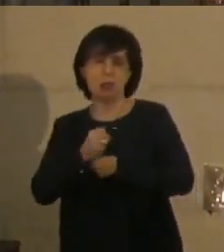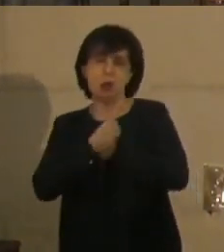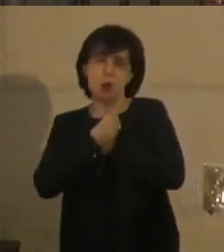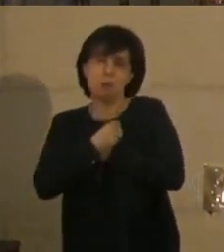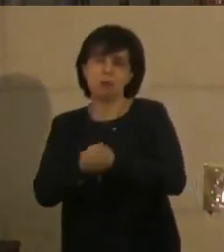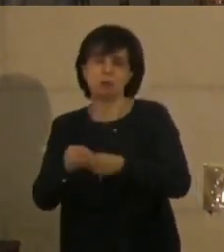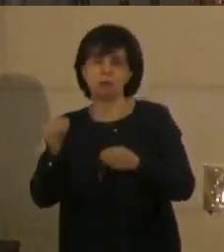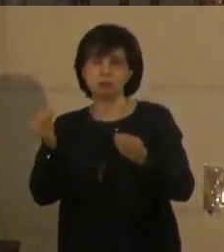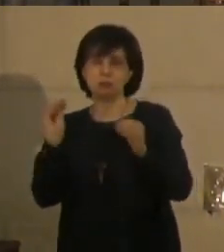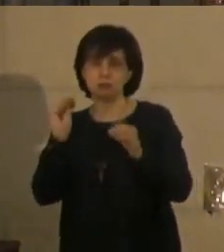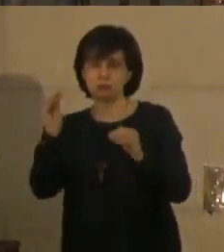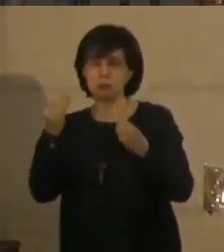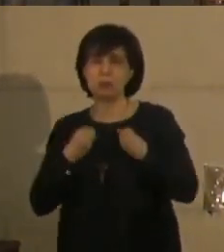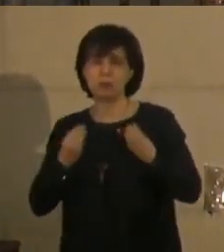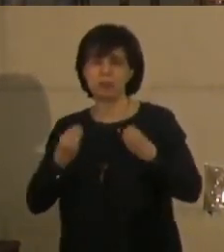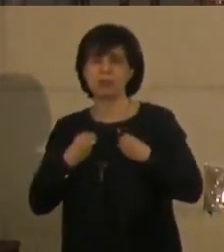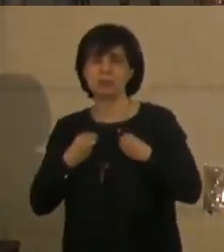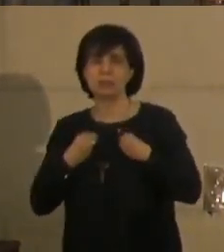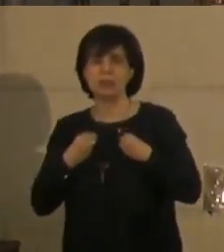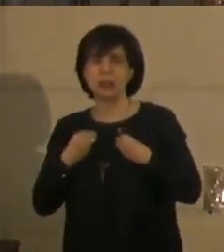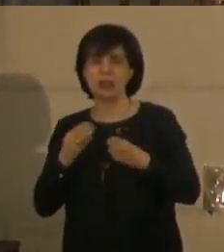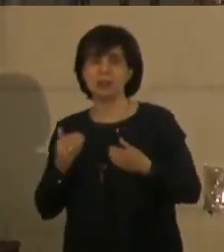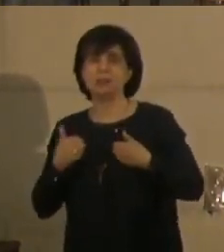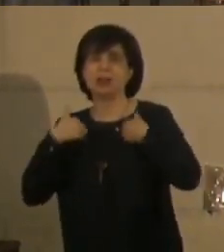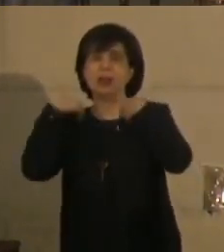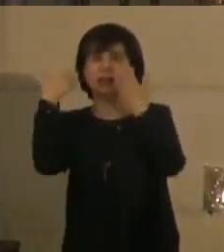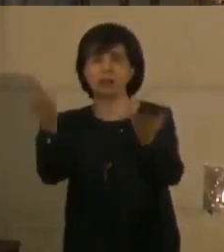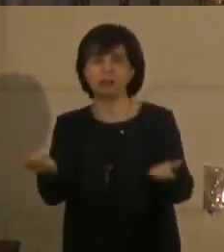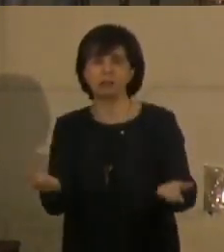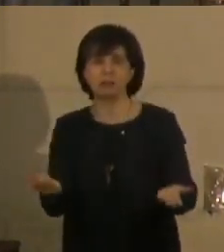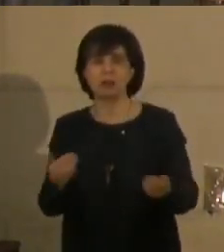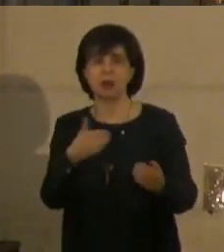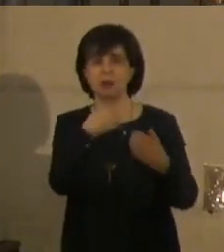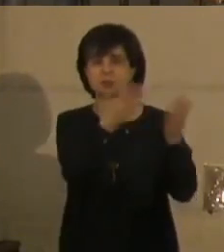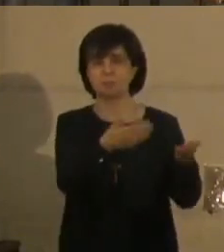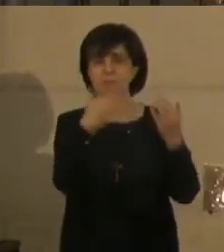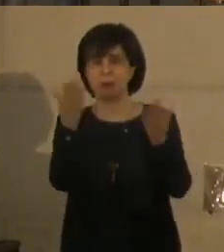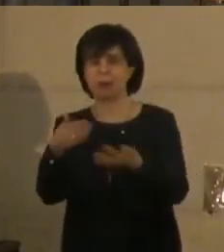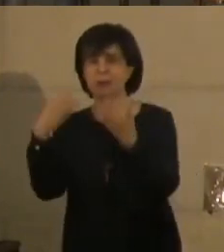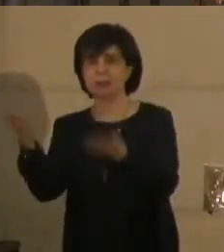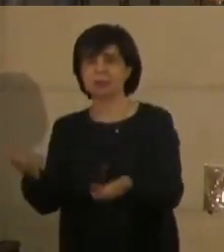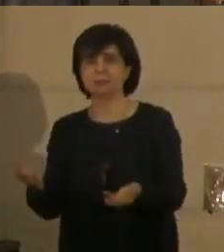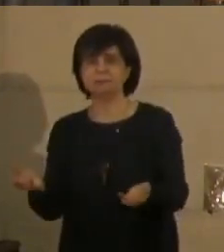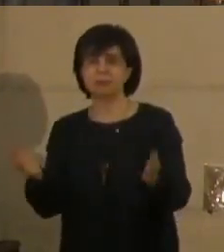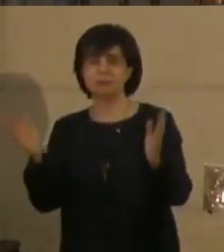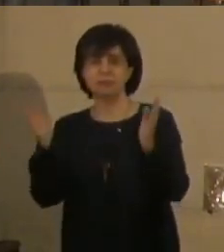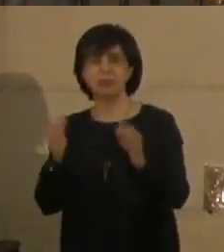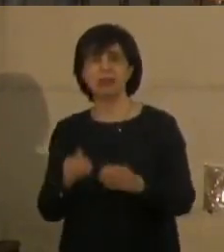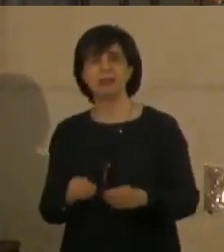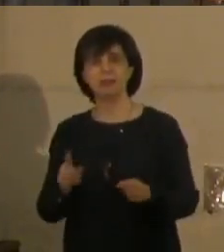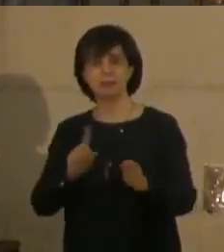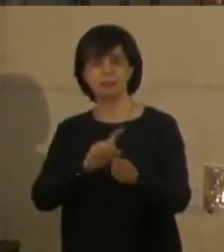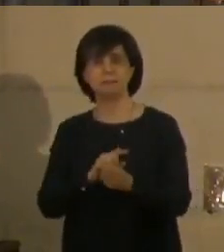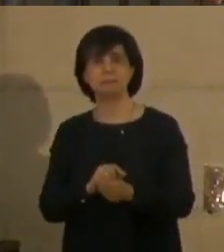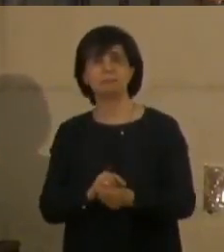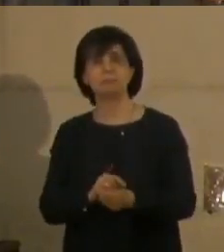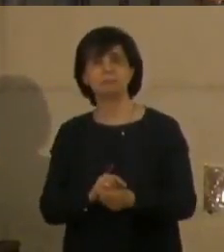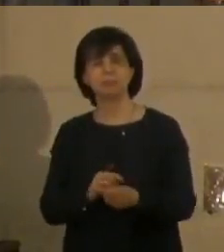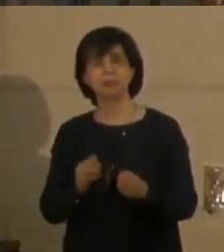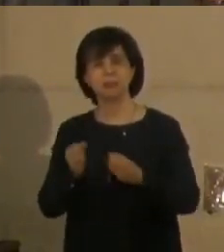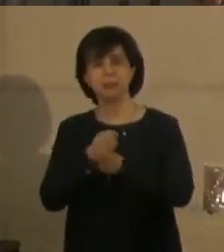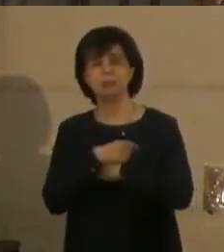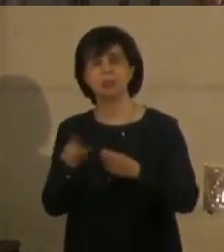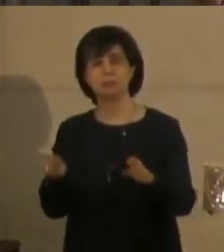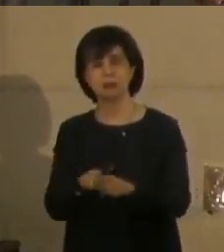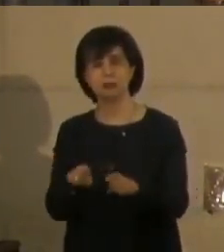su vida del Señor, que son capaces de regalarlo a los demás sin más. Queridos